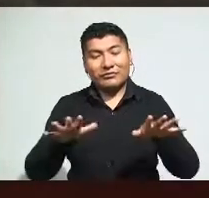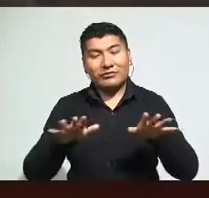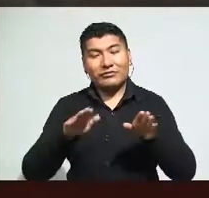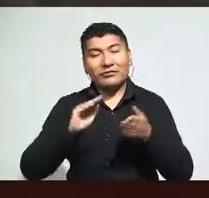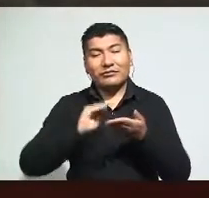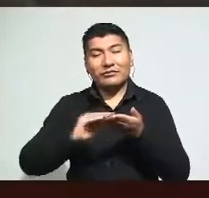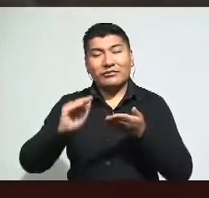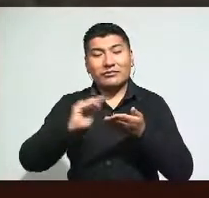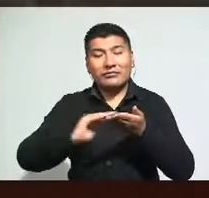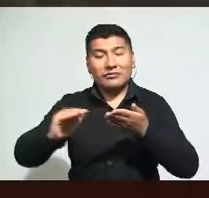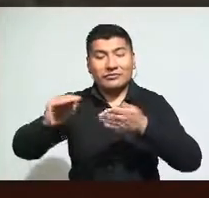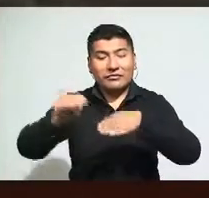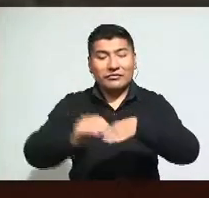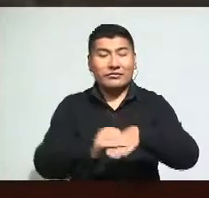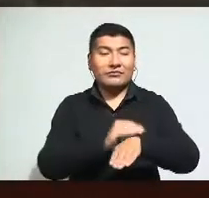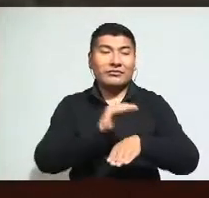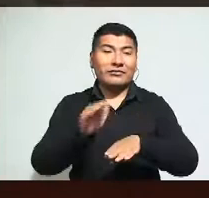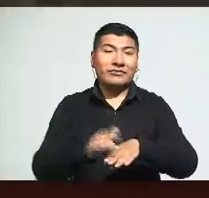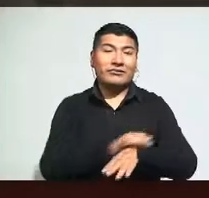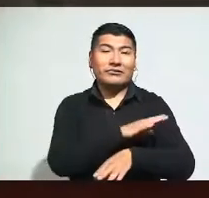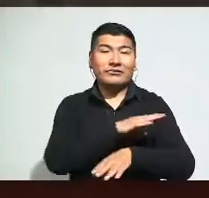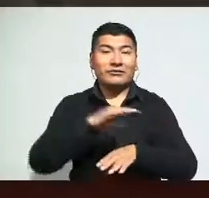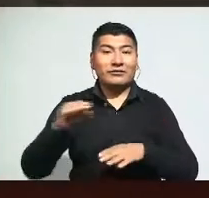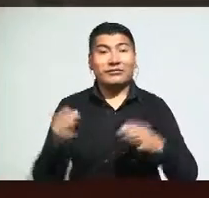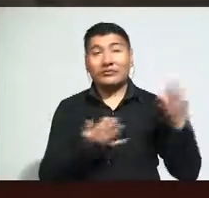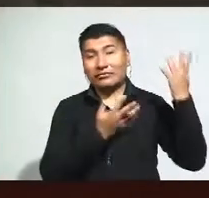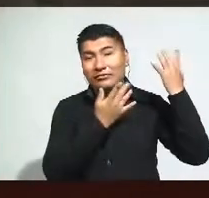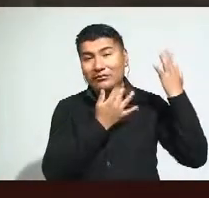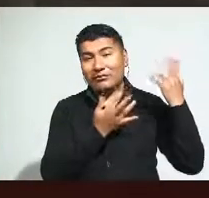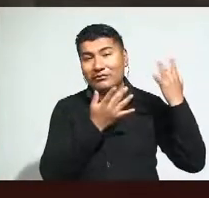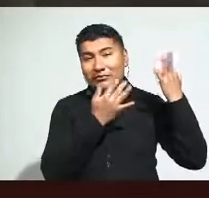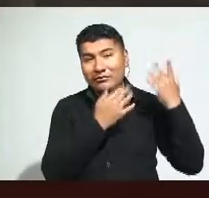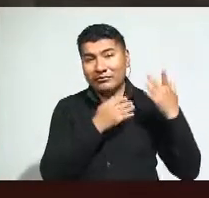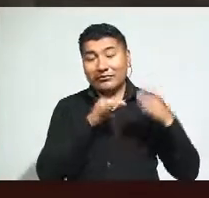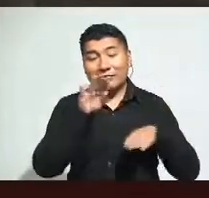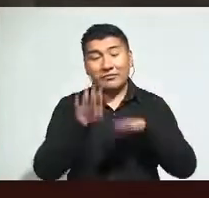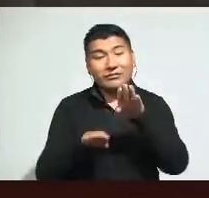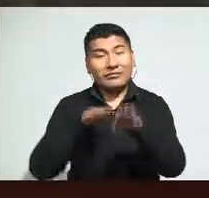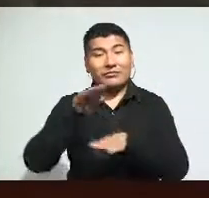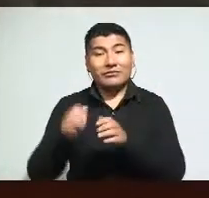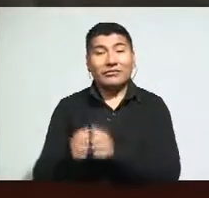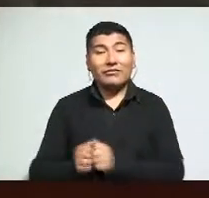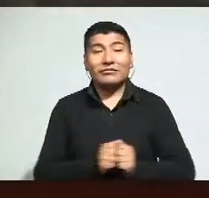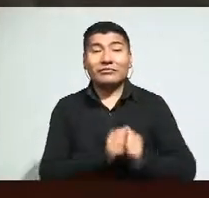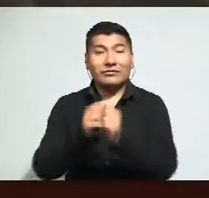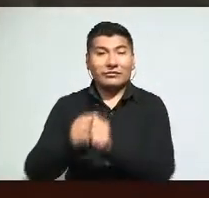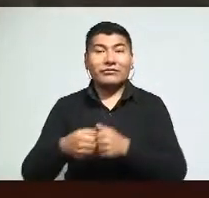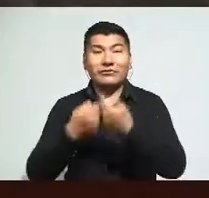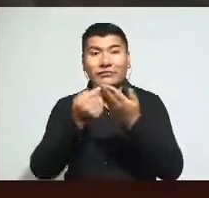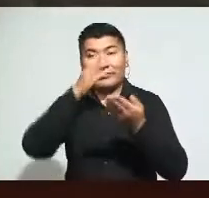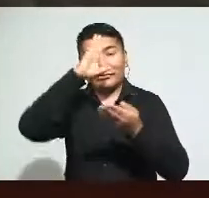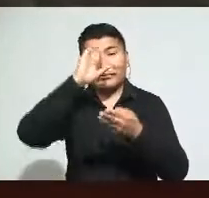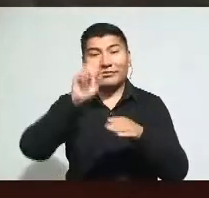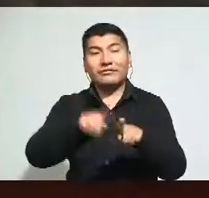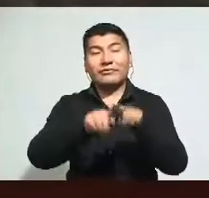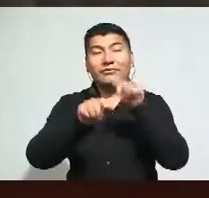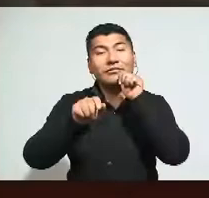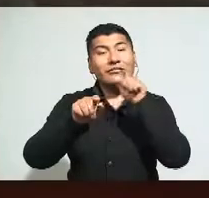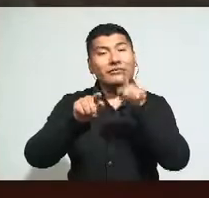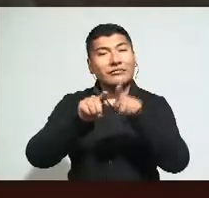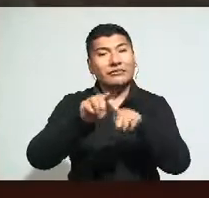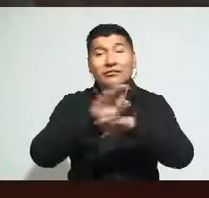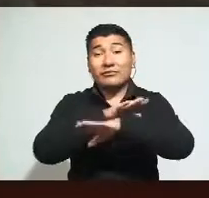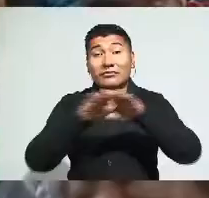consolación y la esperanza tenemos juntos sin